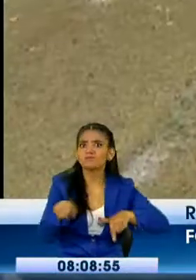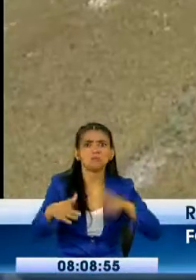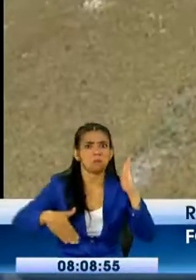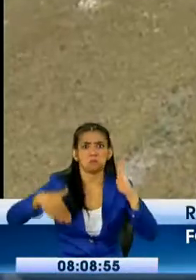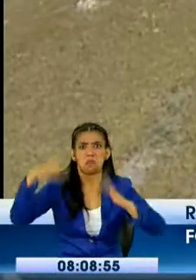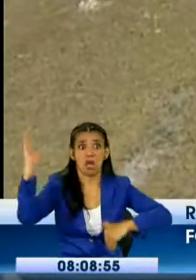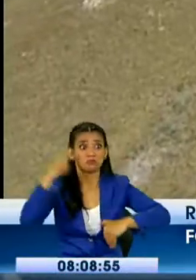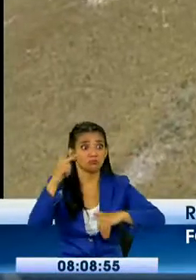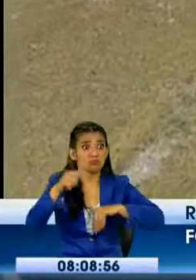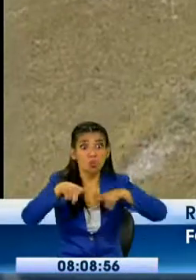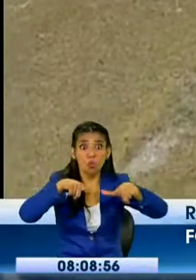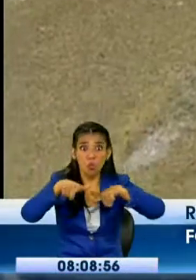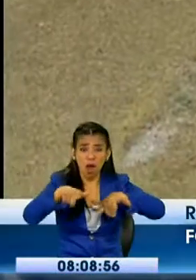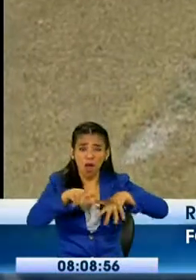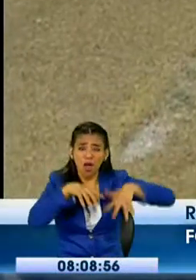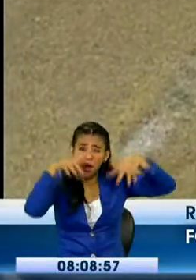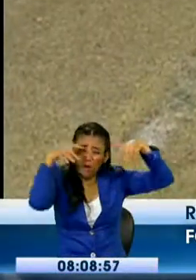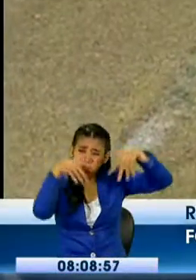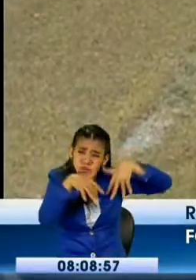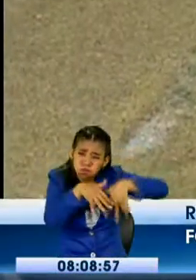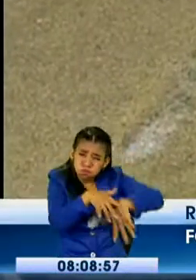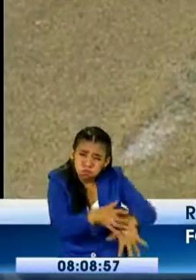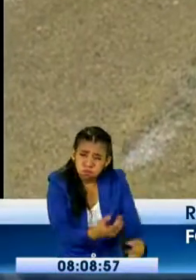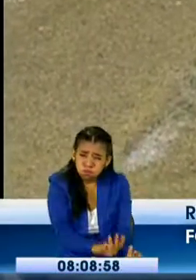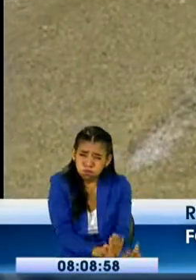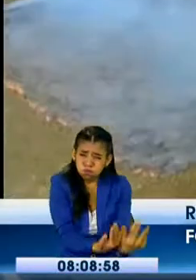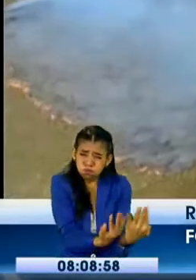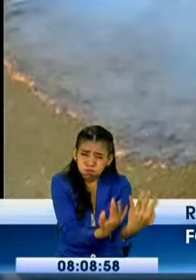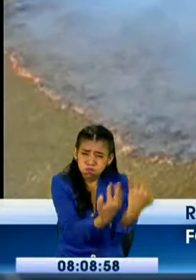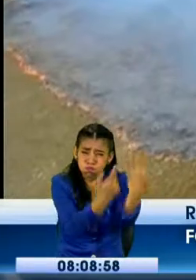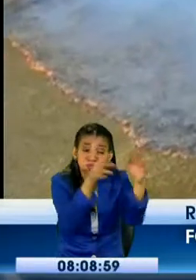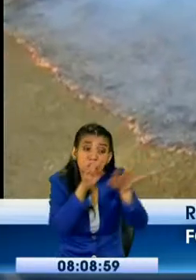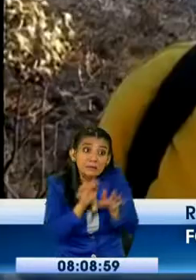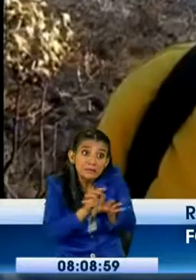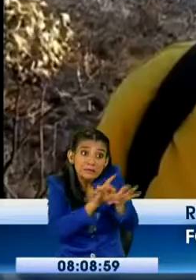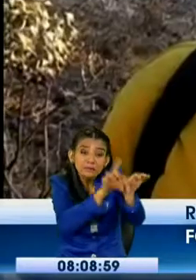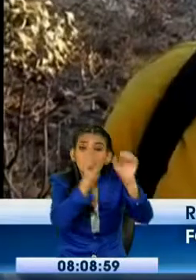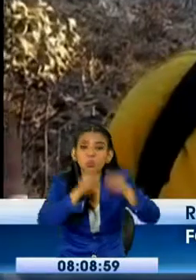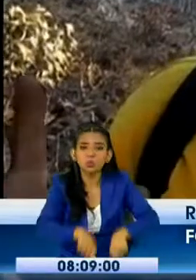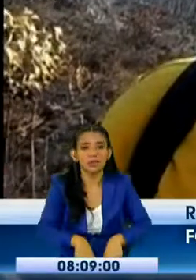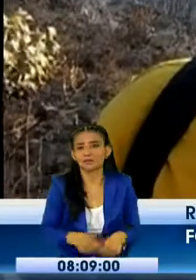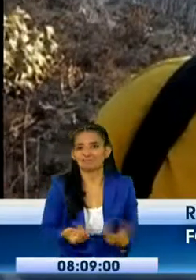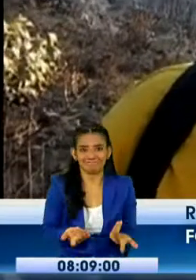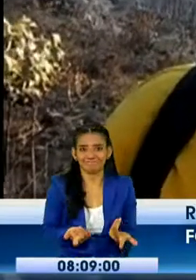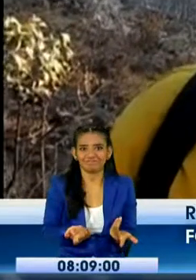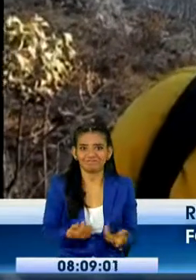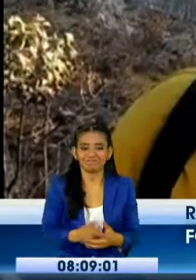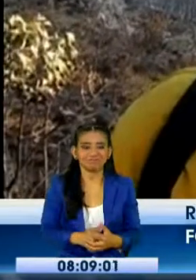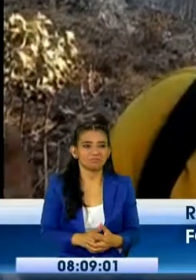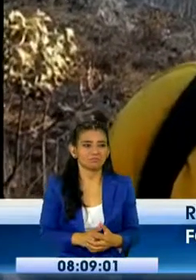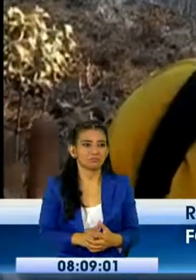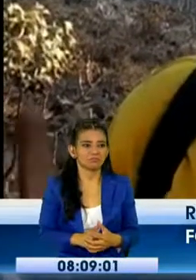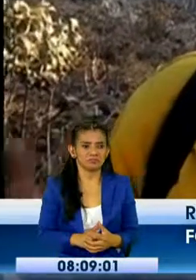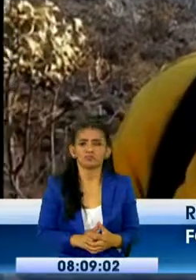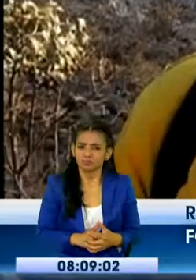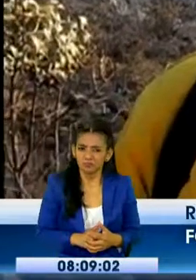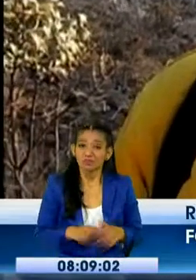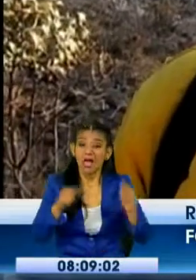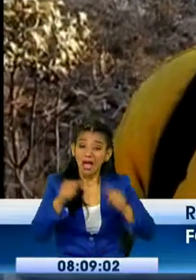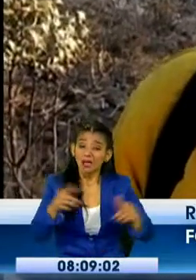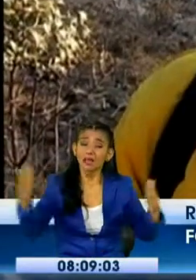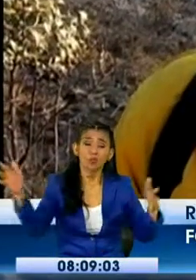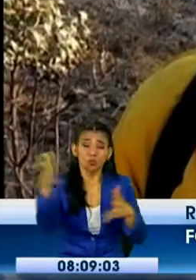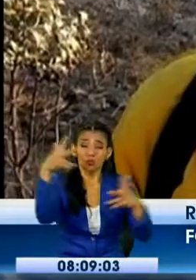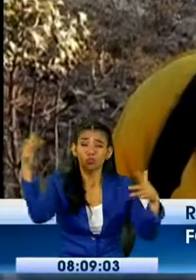zona en donde se han suscitado los incendios, el terreno es de difícil acceso. Tenemos bastante corrientes de